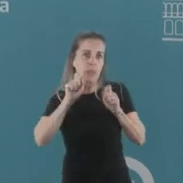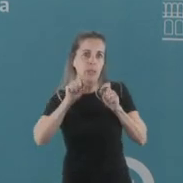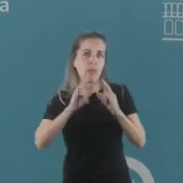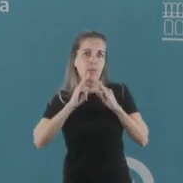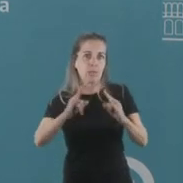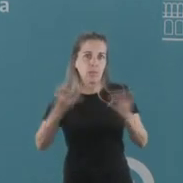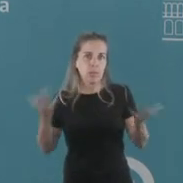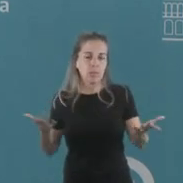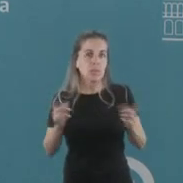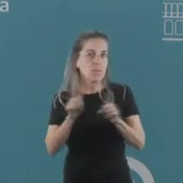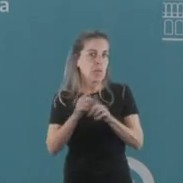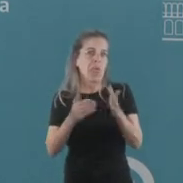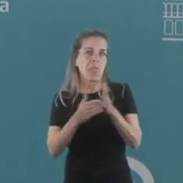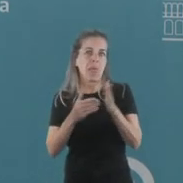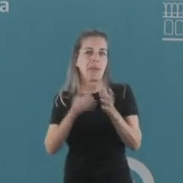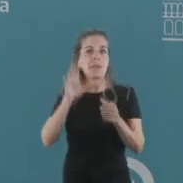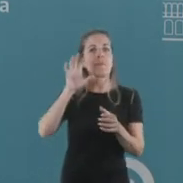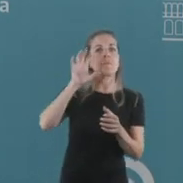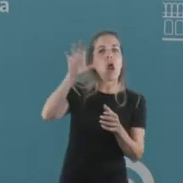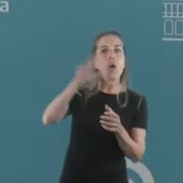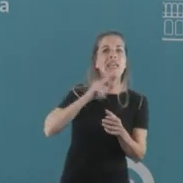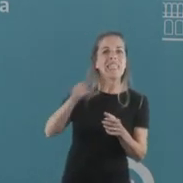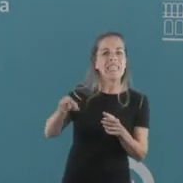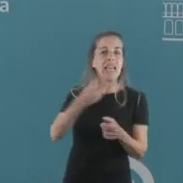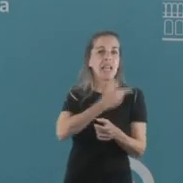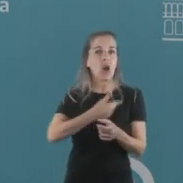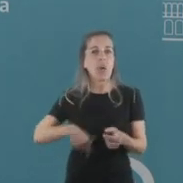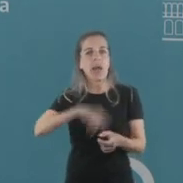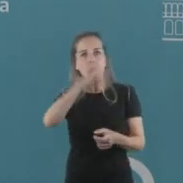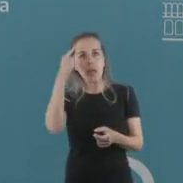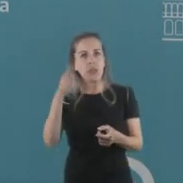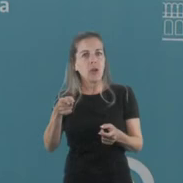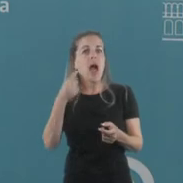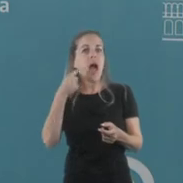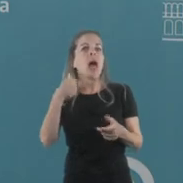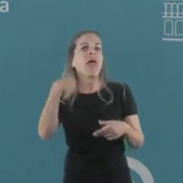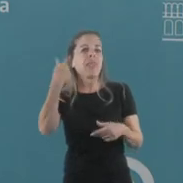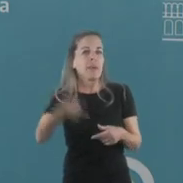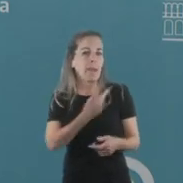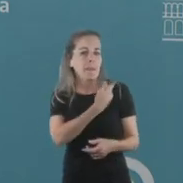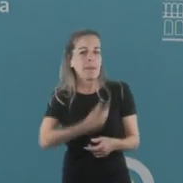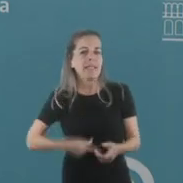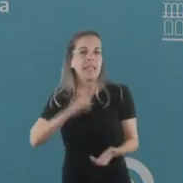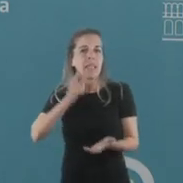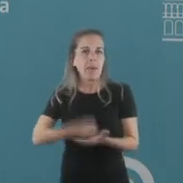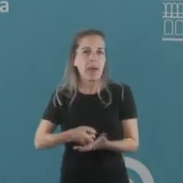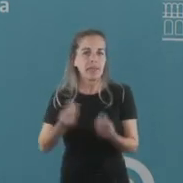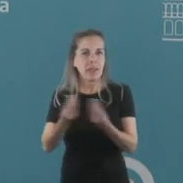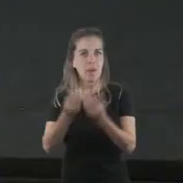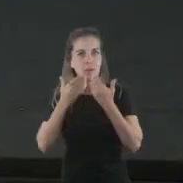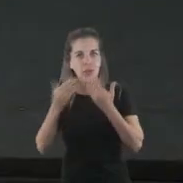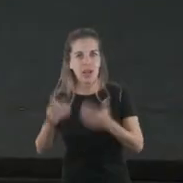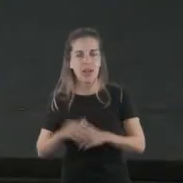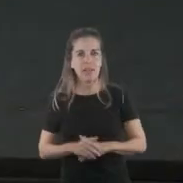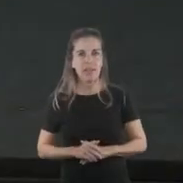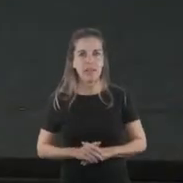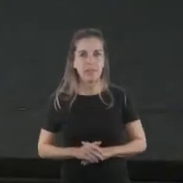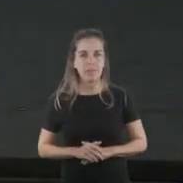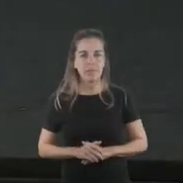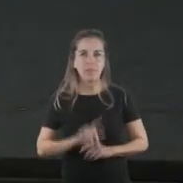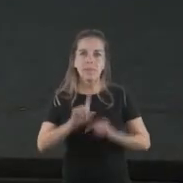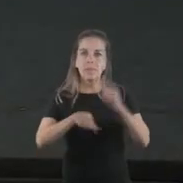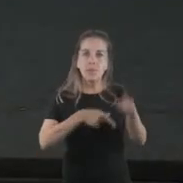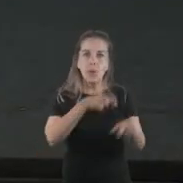lo que le demanda su provincia y lo que le demande el Gobierno Nacional, él y el Presidente tomarán las decisiones correspondientes. Muchas gracias. Juan